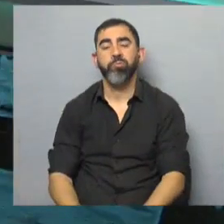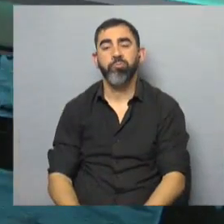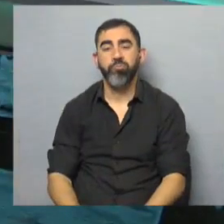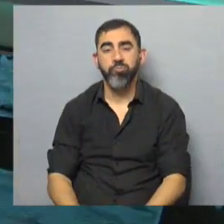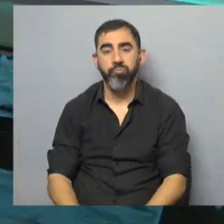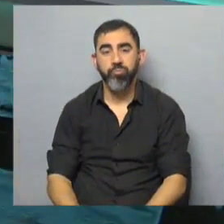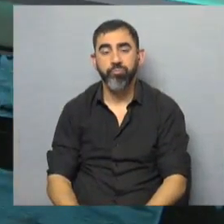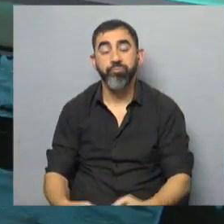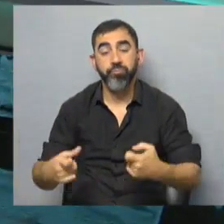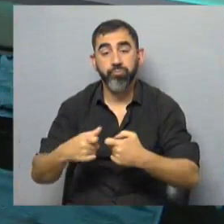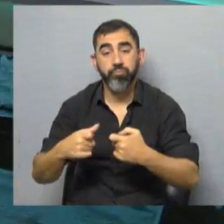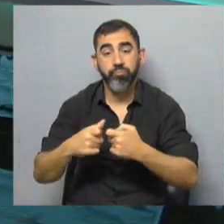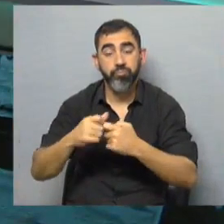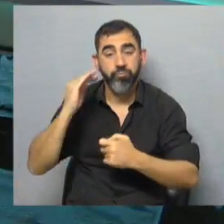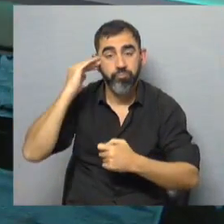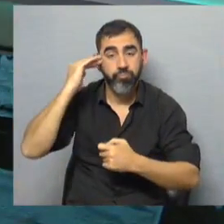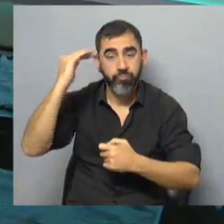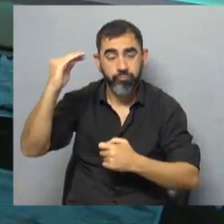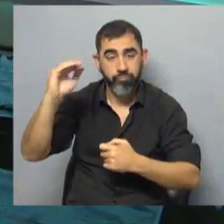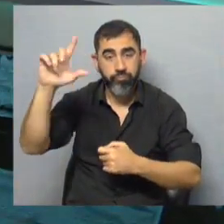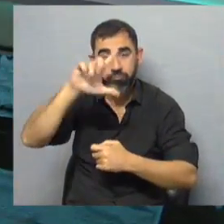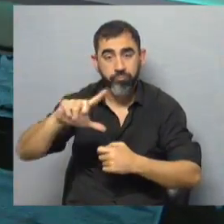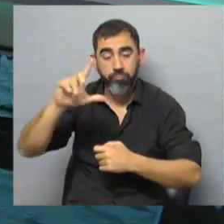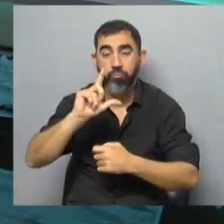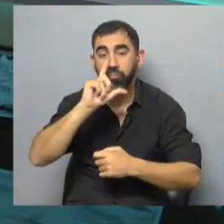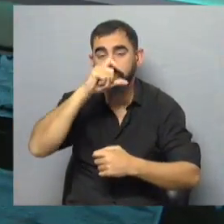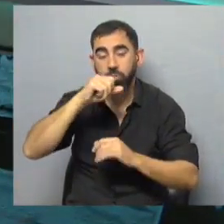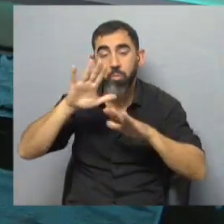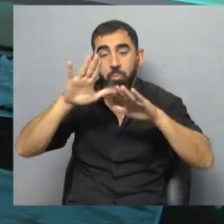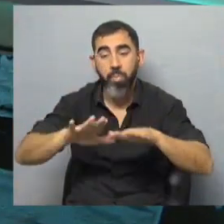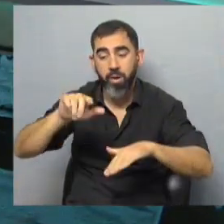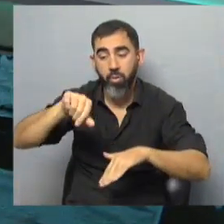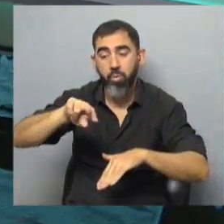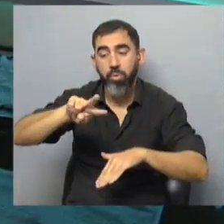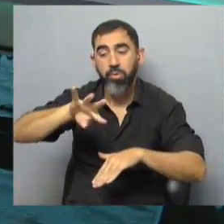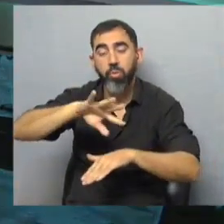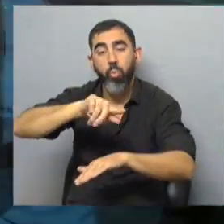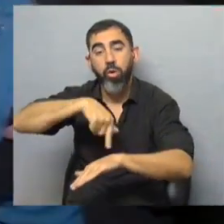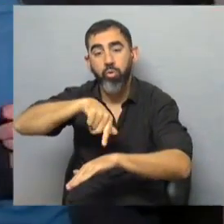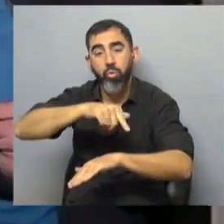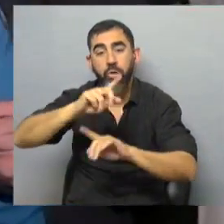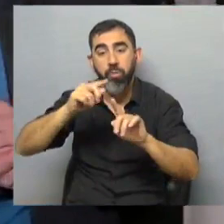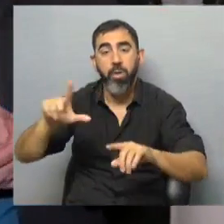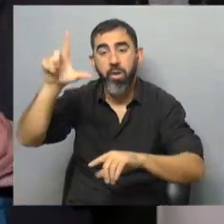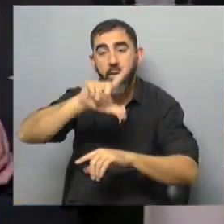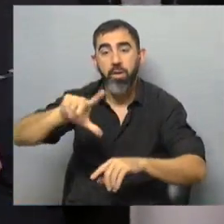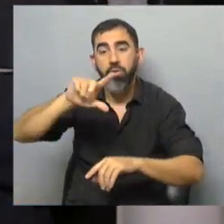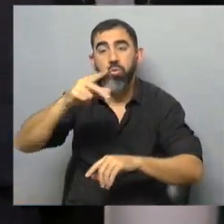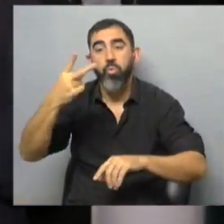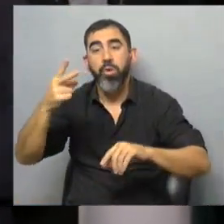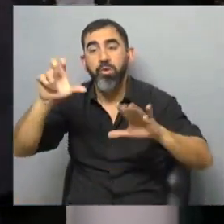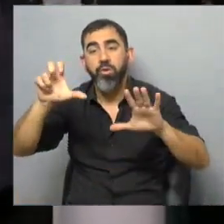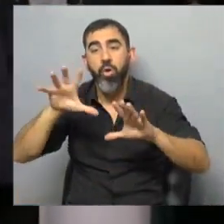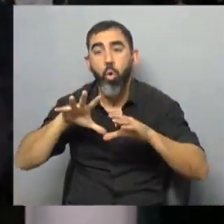Y la Asociación de Docentes de Enseñanza Secundaria de Montevideo para hoy por 24 horas y también el Liceo 26 está ocupado